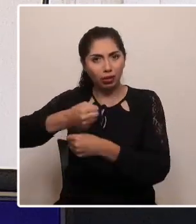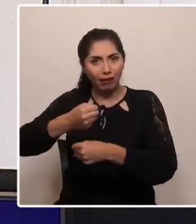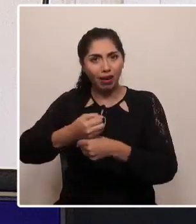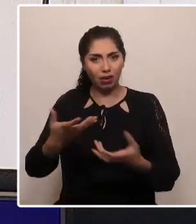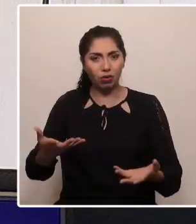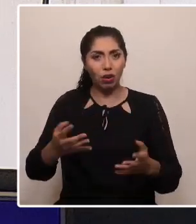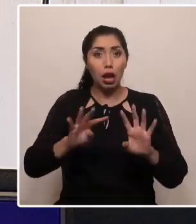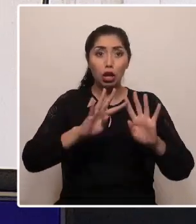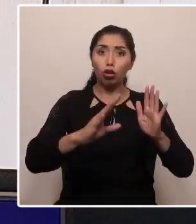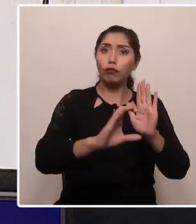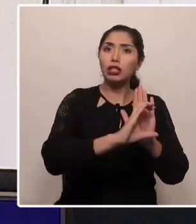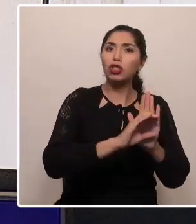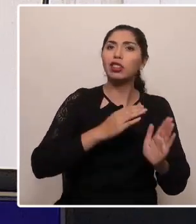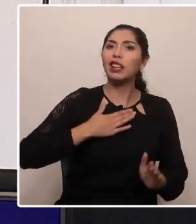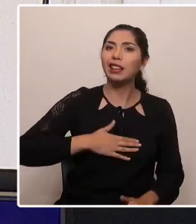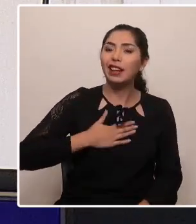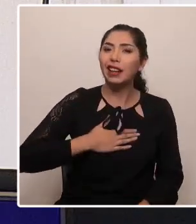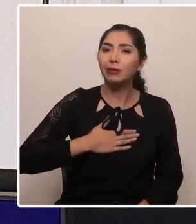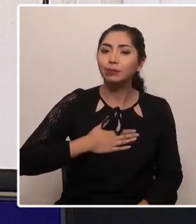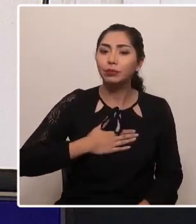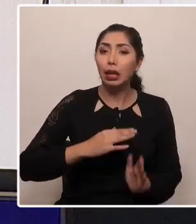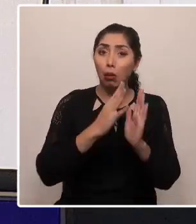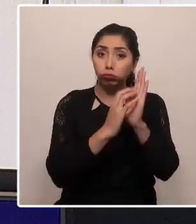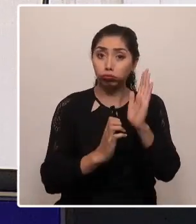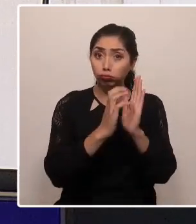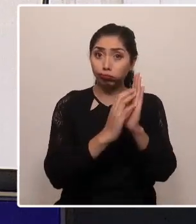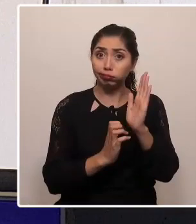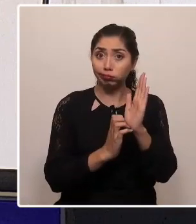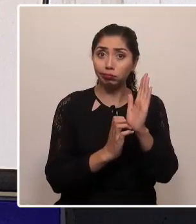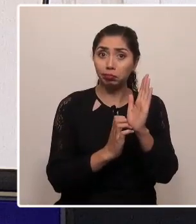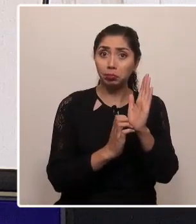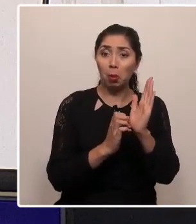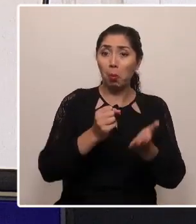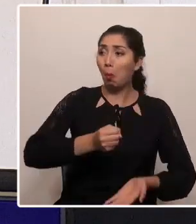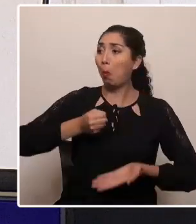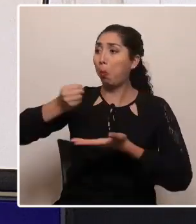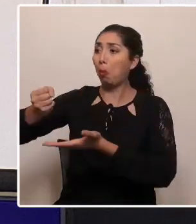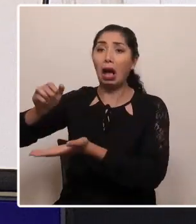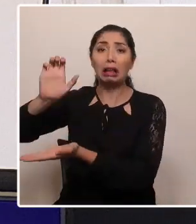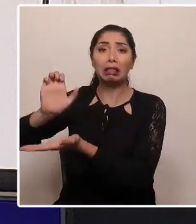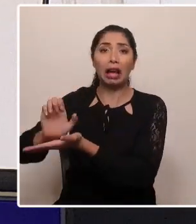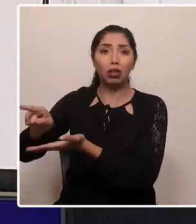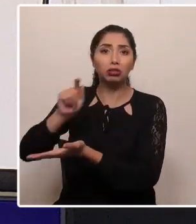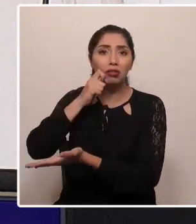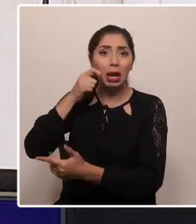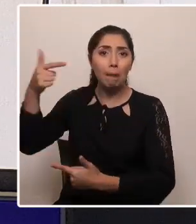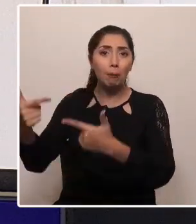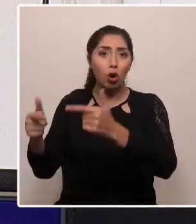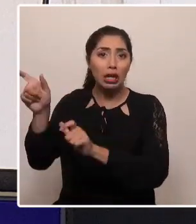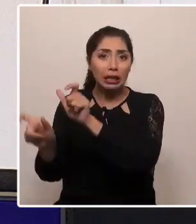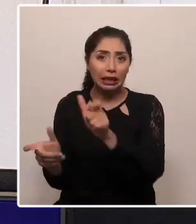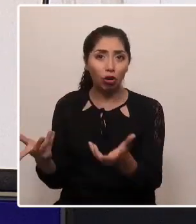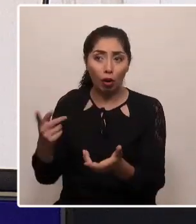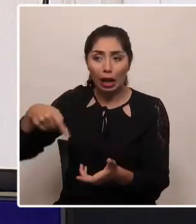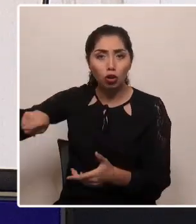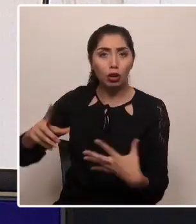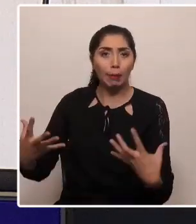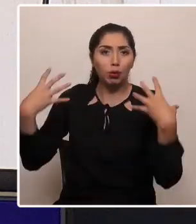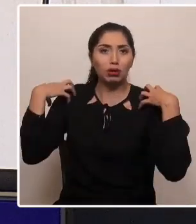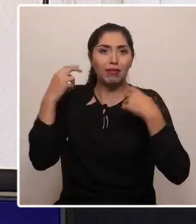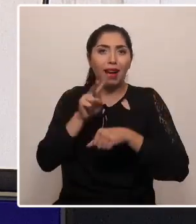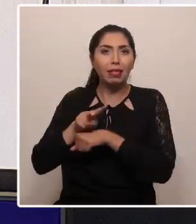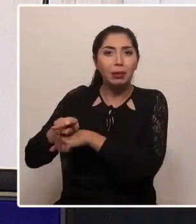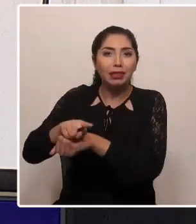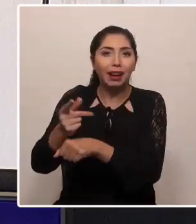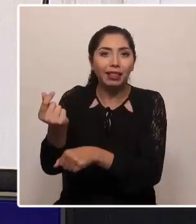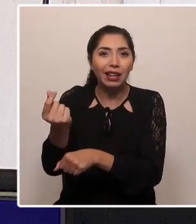que estas cotizaciones obligatorias vayan a parar al Estado, es decir, en manos de los políticos, quienes serán los que se encargarán de administrar el dinero de